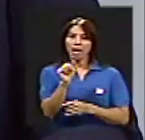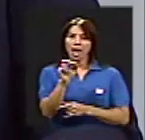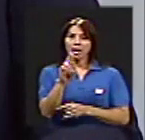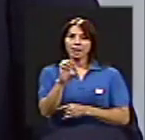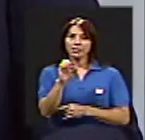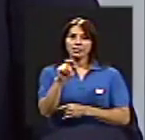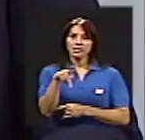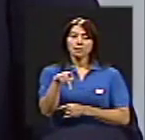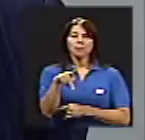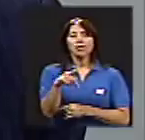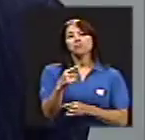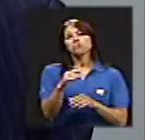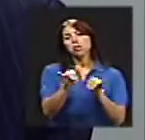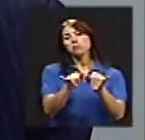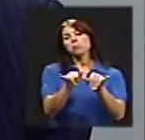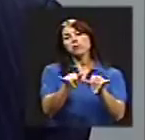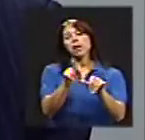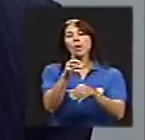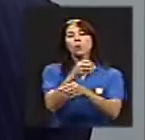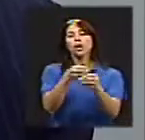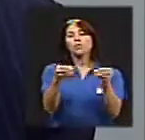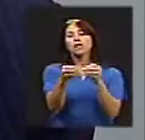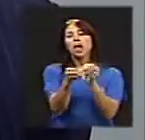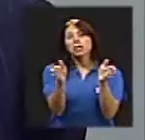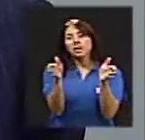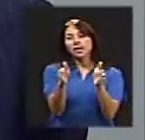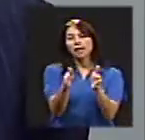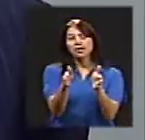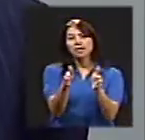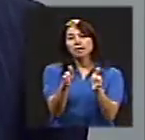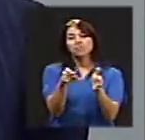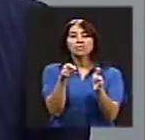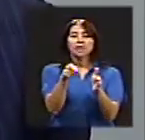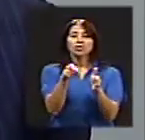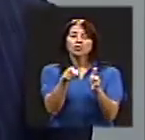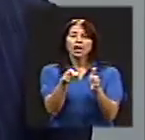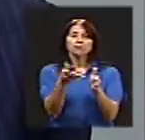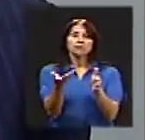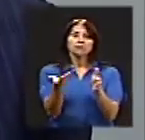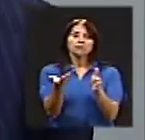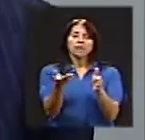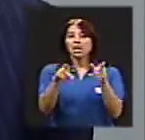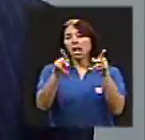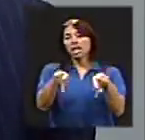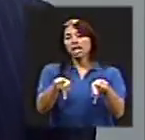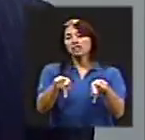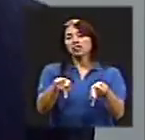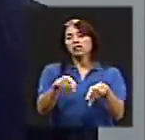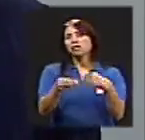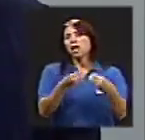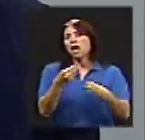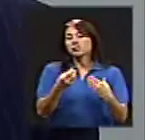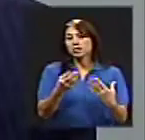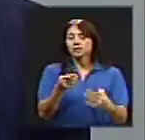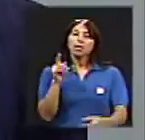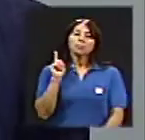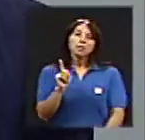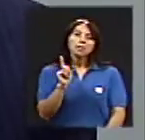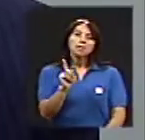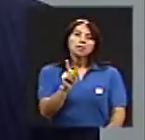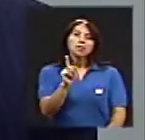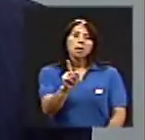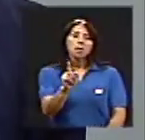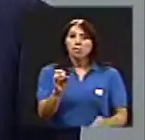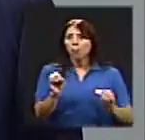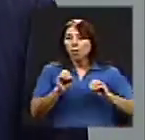es una unidad relativamente pequeña en donde la gente se presenta muchas veces sin información, no